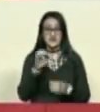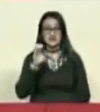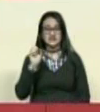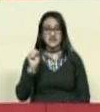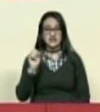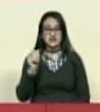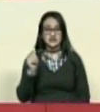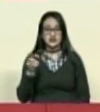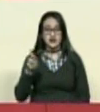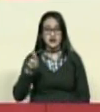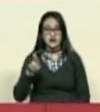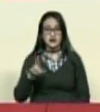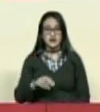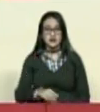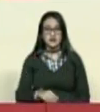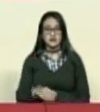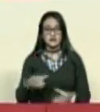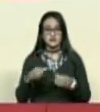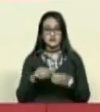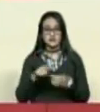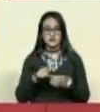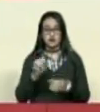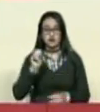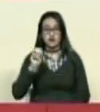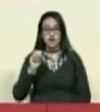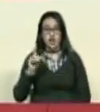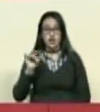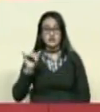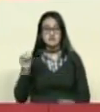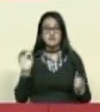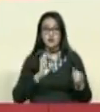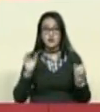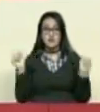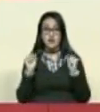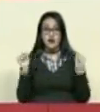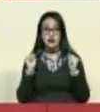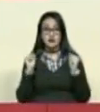López, de la comandante de la SODI Mérida.